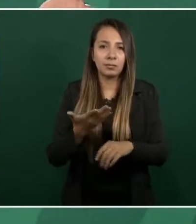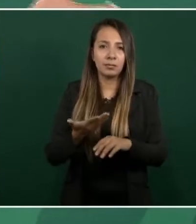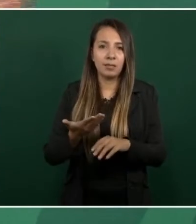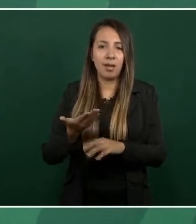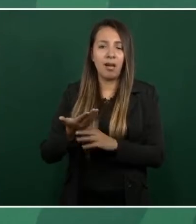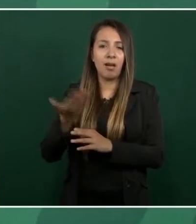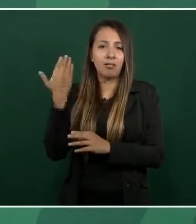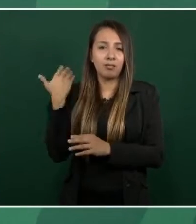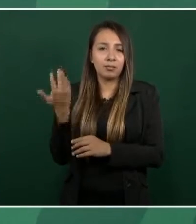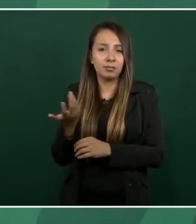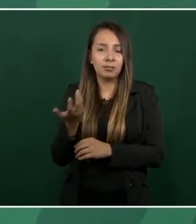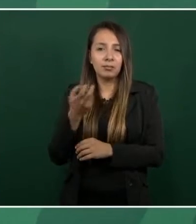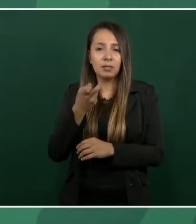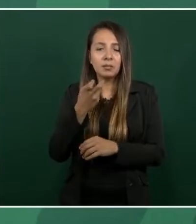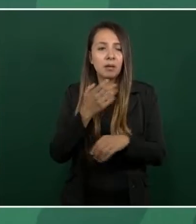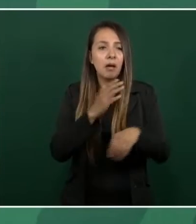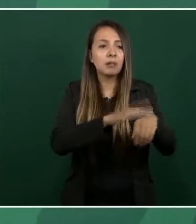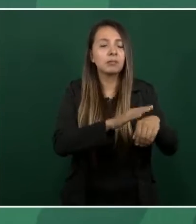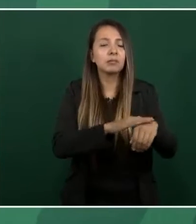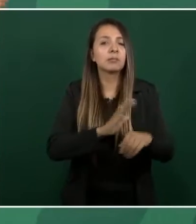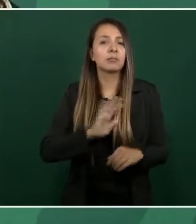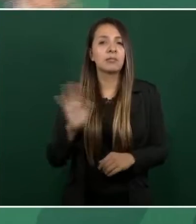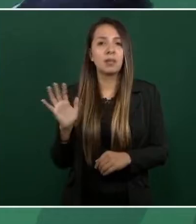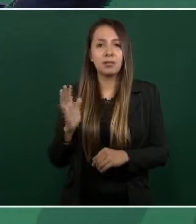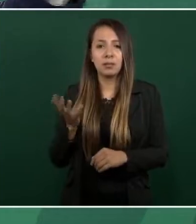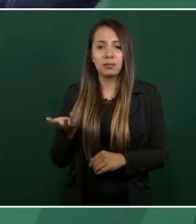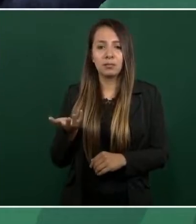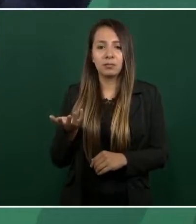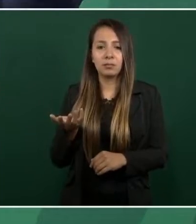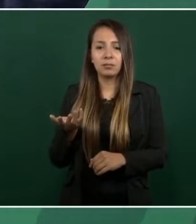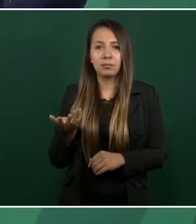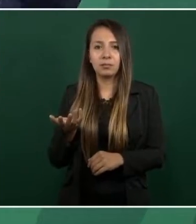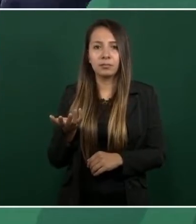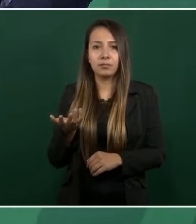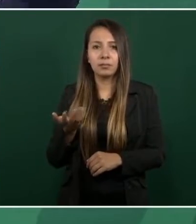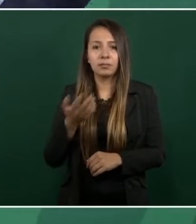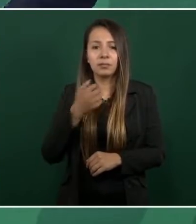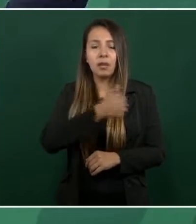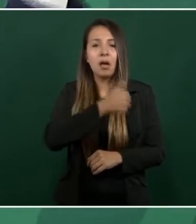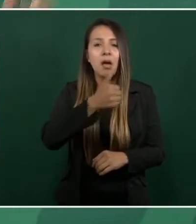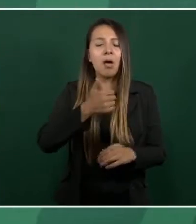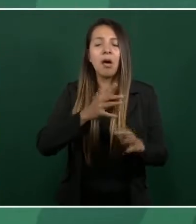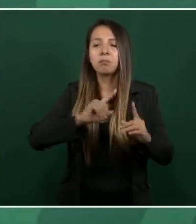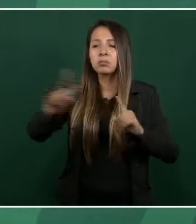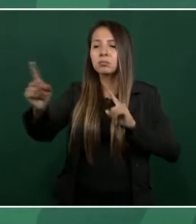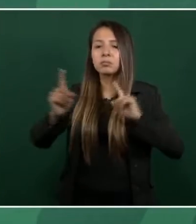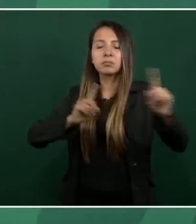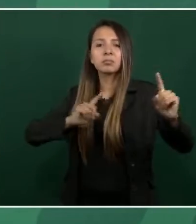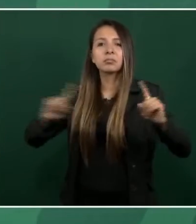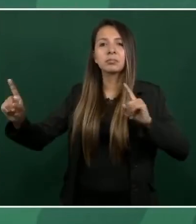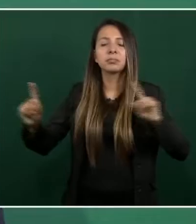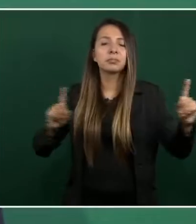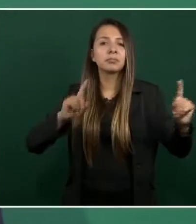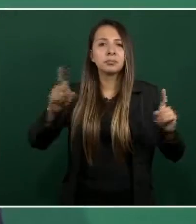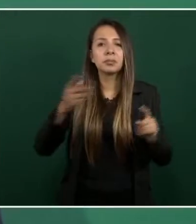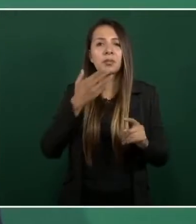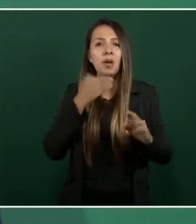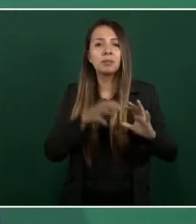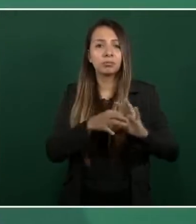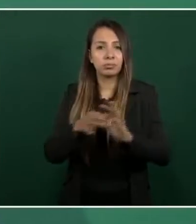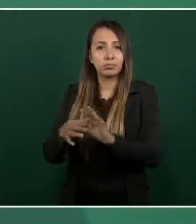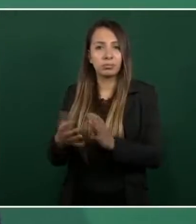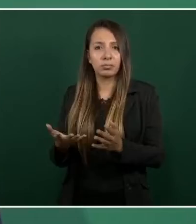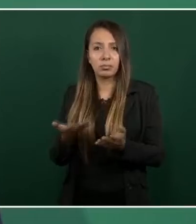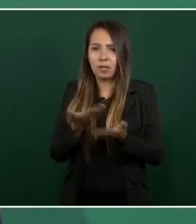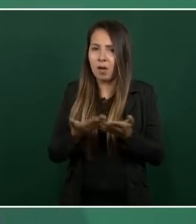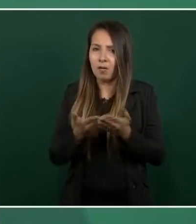para informarle. Y cada quien actuaba por su cuenta. Ahora